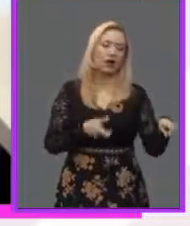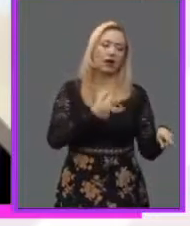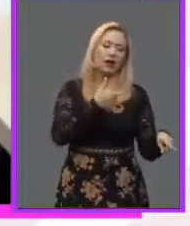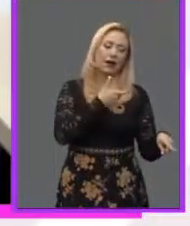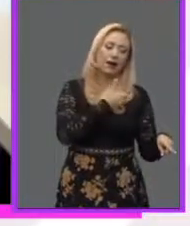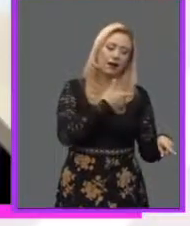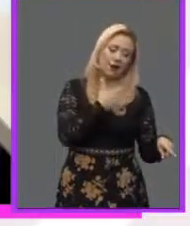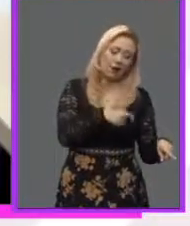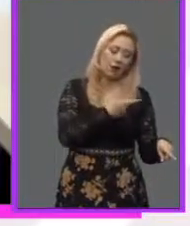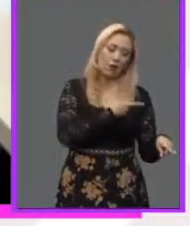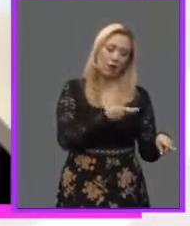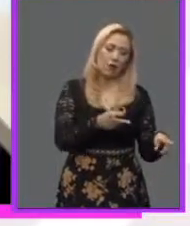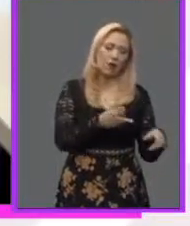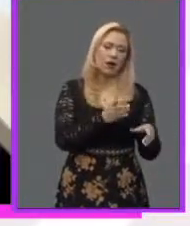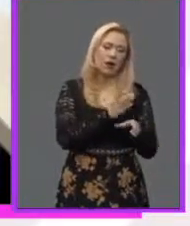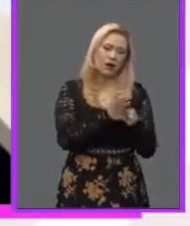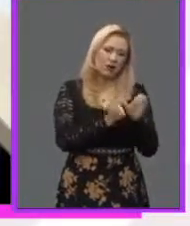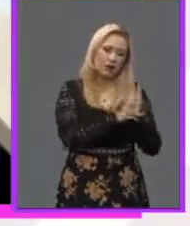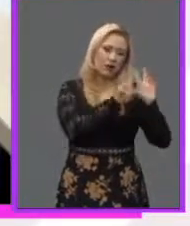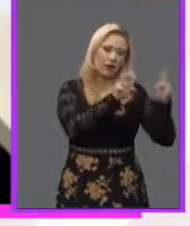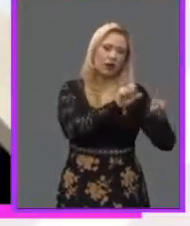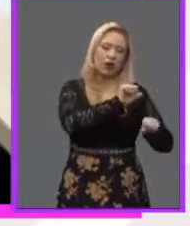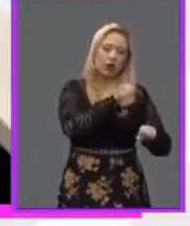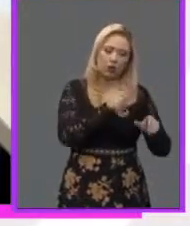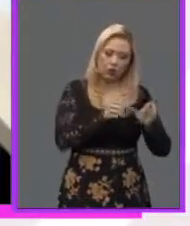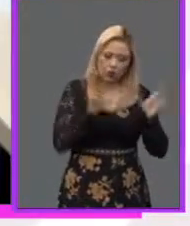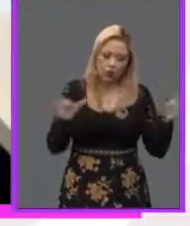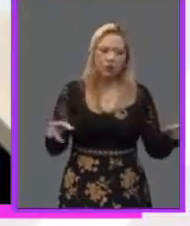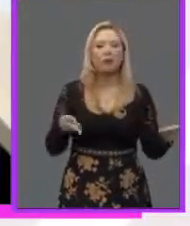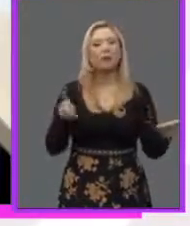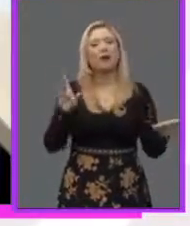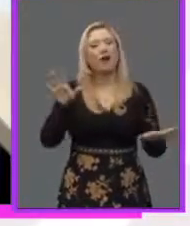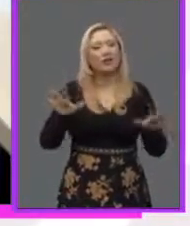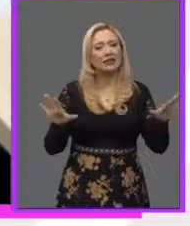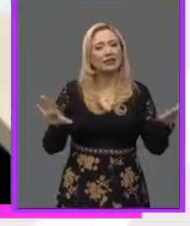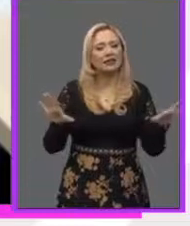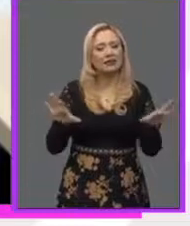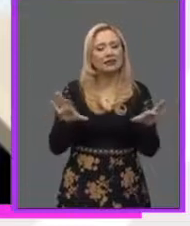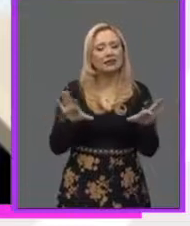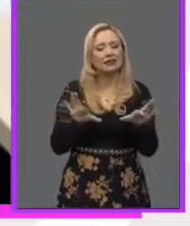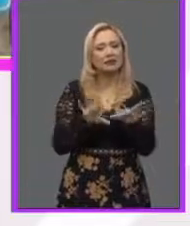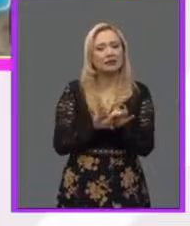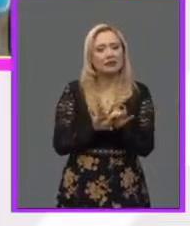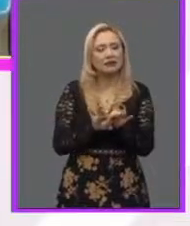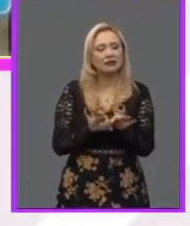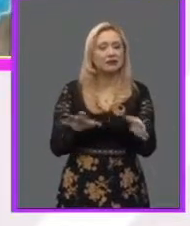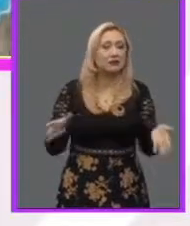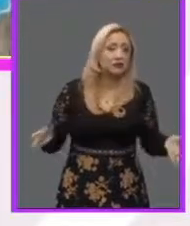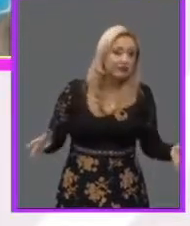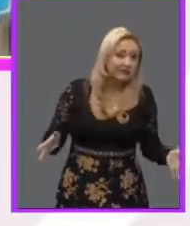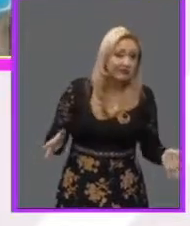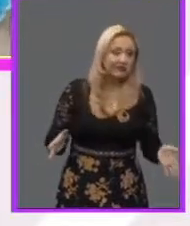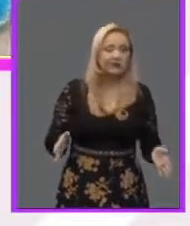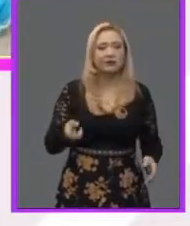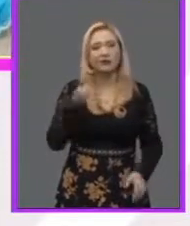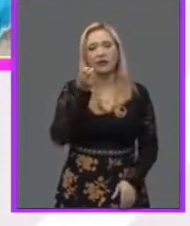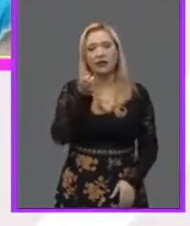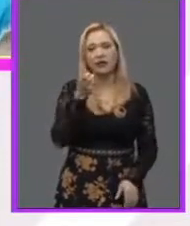de la mano, ¿no? Entonces, en términos históricos, no podemos negar que las ciudades no son neutrales. O sea, las ciudades también son decisiones